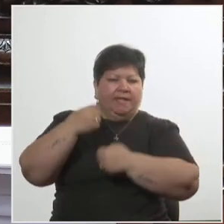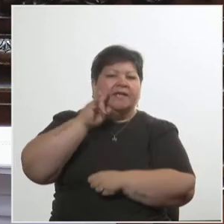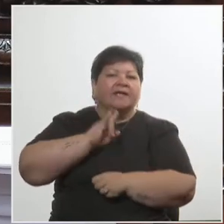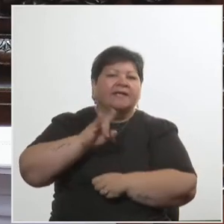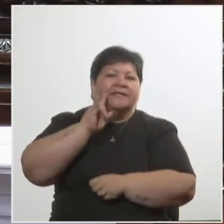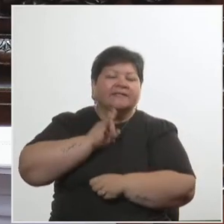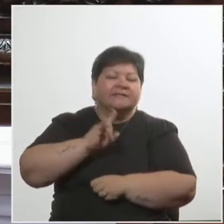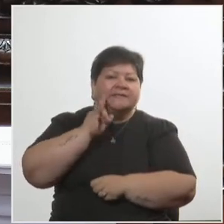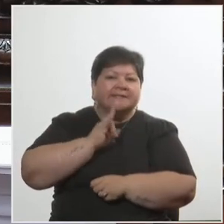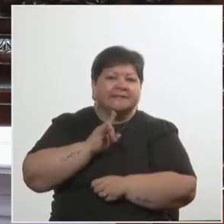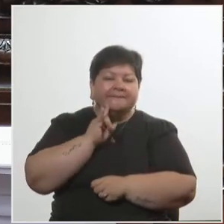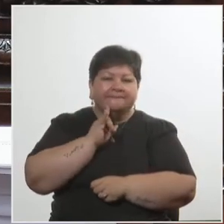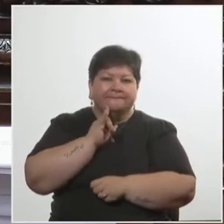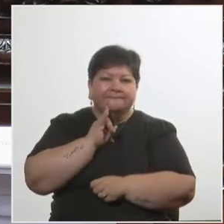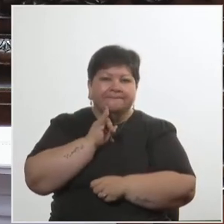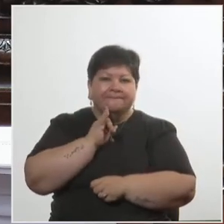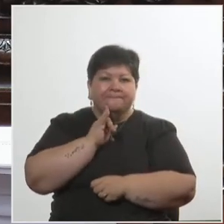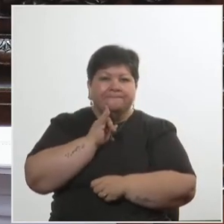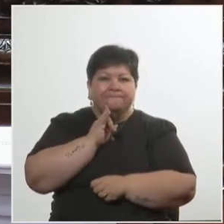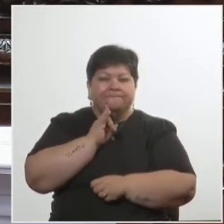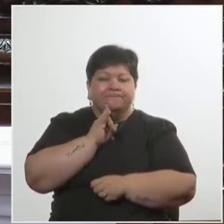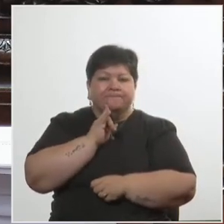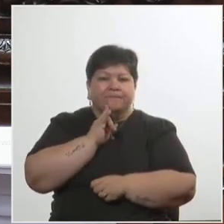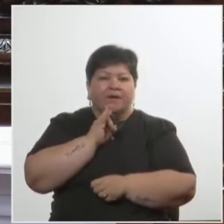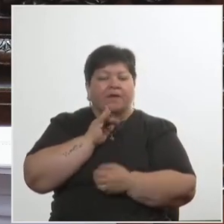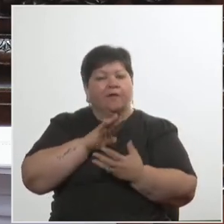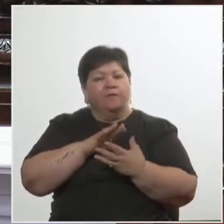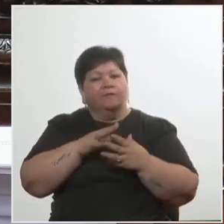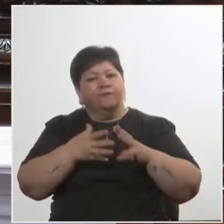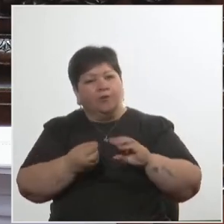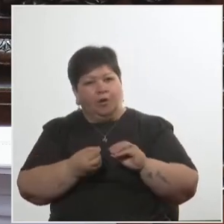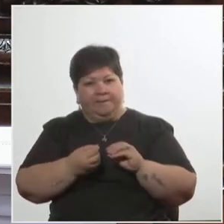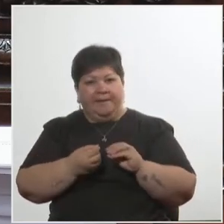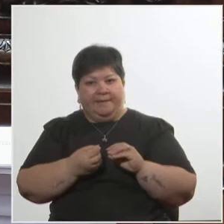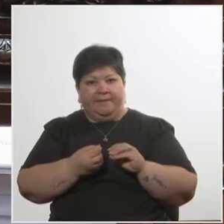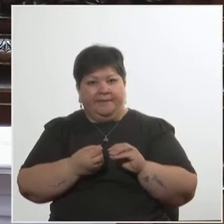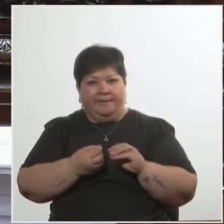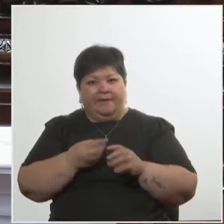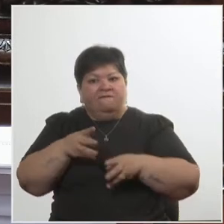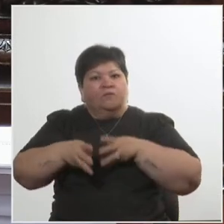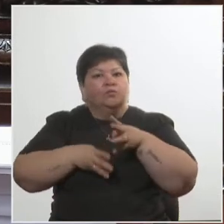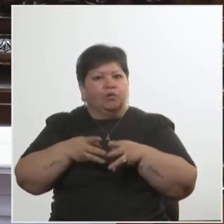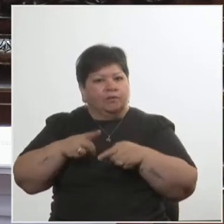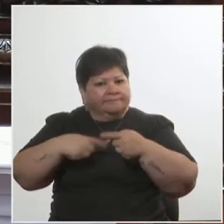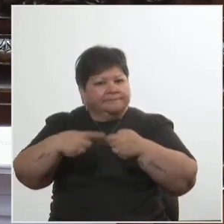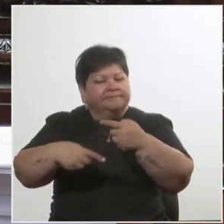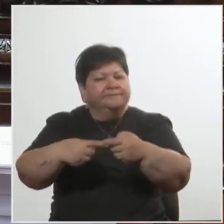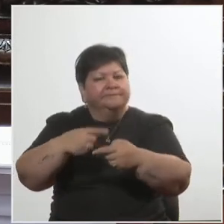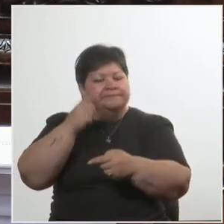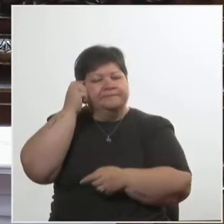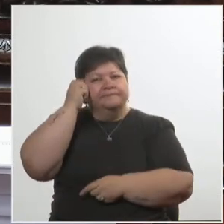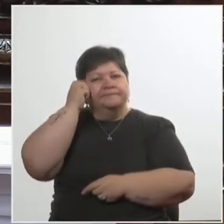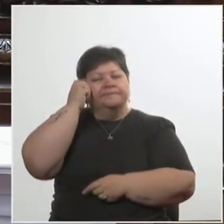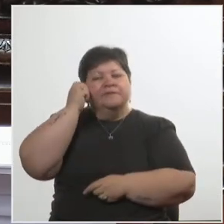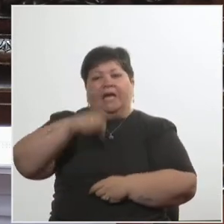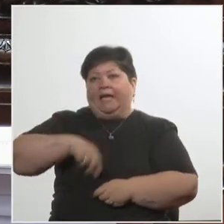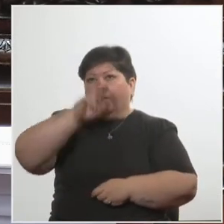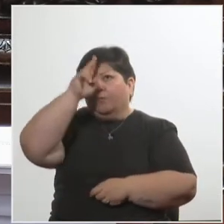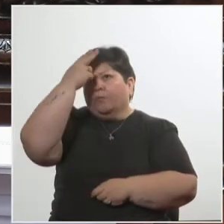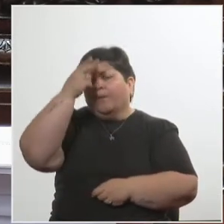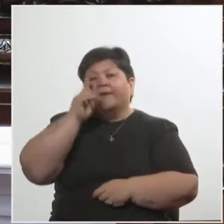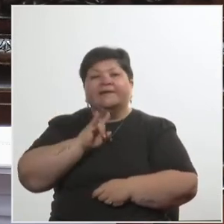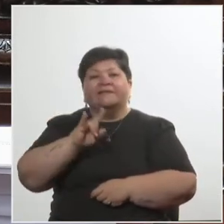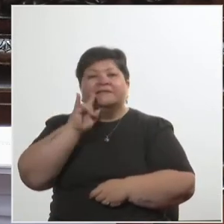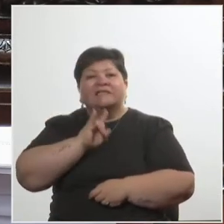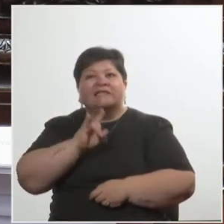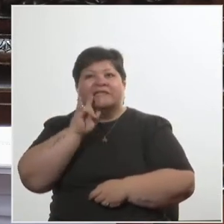por la senda este digamos nosotros de de la factibilidad hablar de la lechería en el Uruguay es hablar de